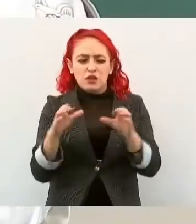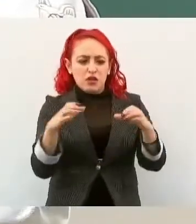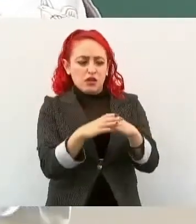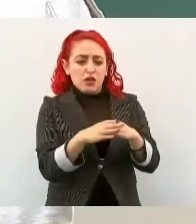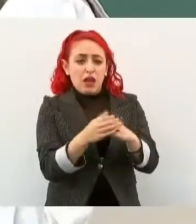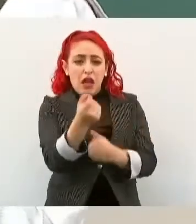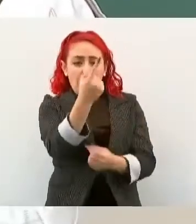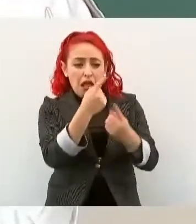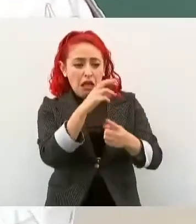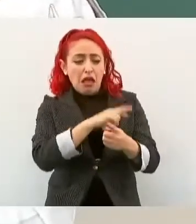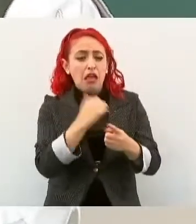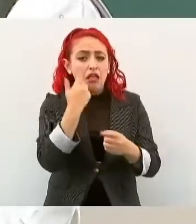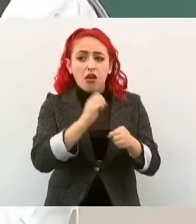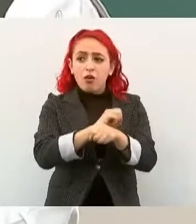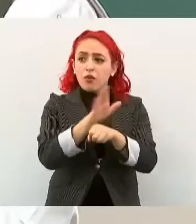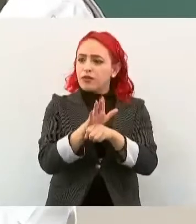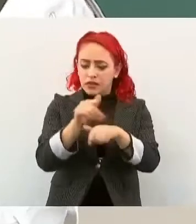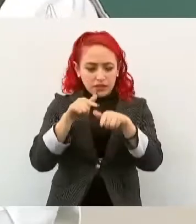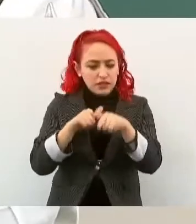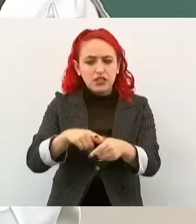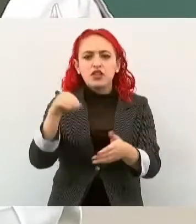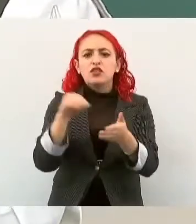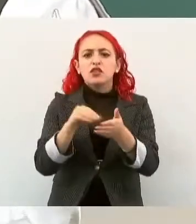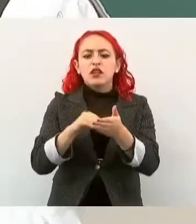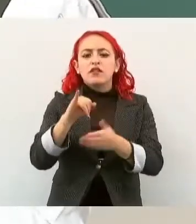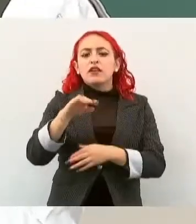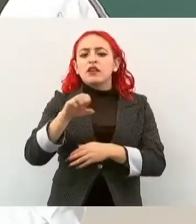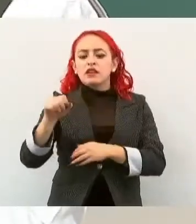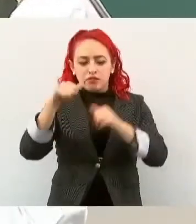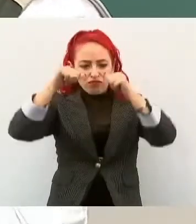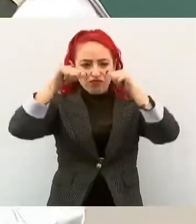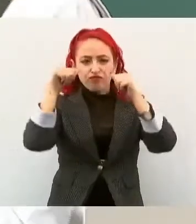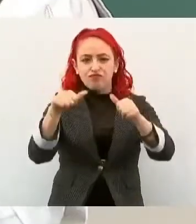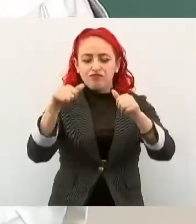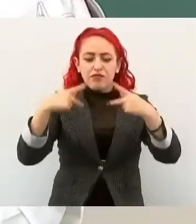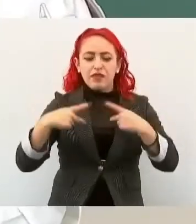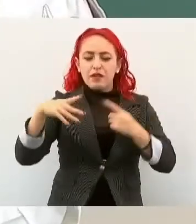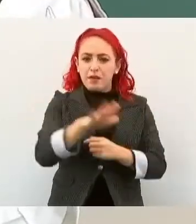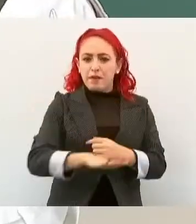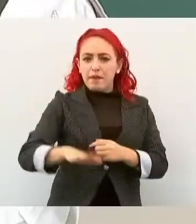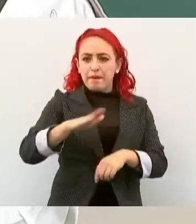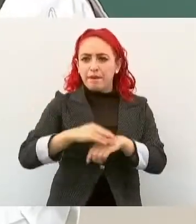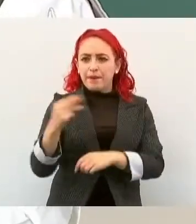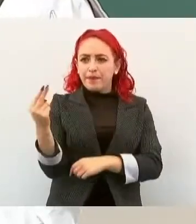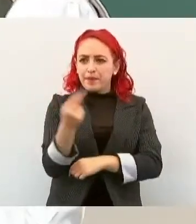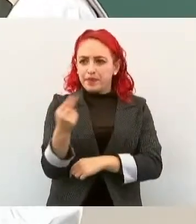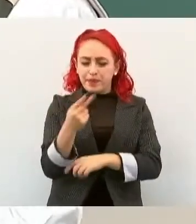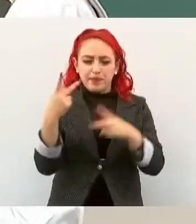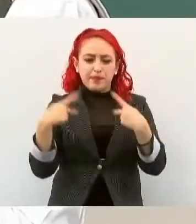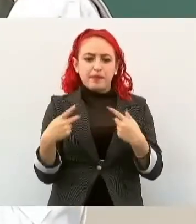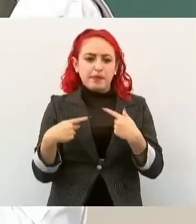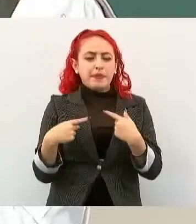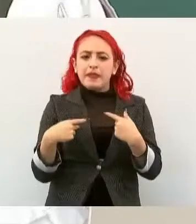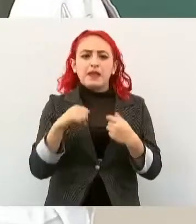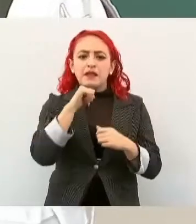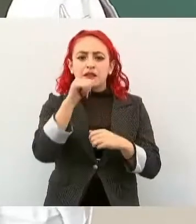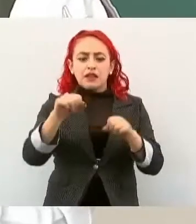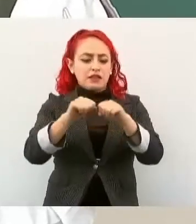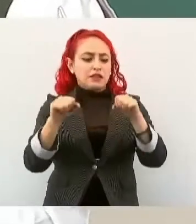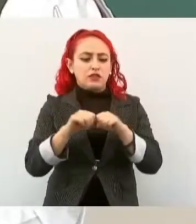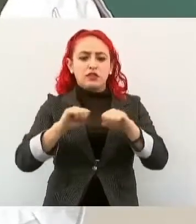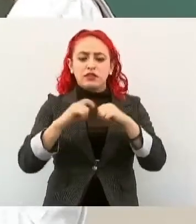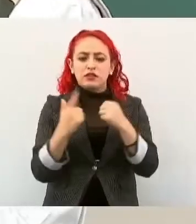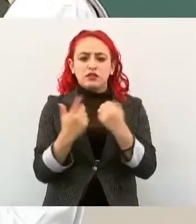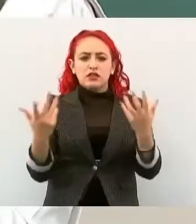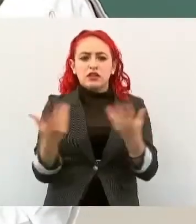privatización, de pandemias, sigue de pie fuerte para ahora atender a la población que más lo necesita, la población sin seguridad social. Y eso lo